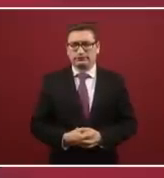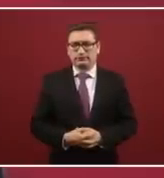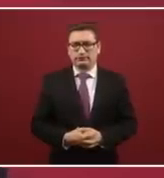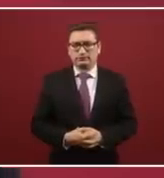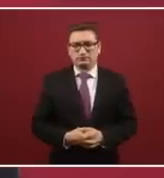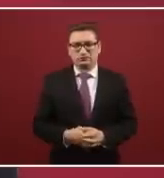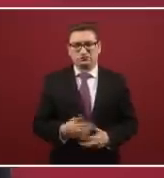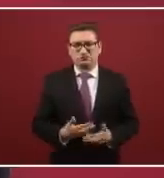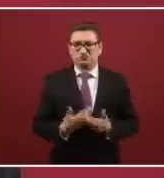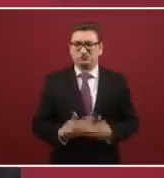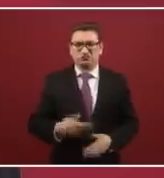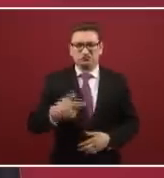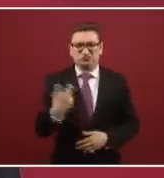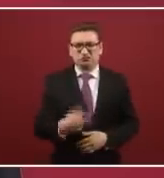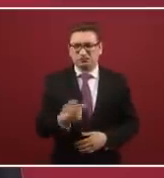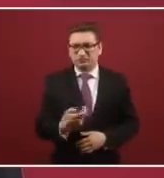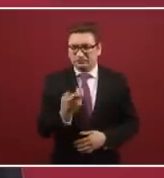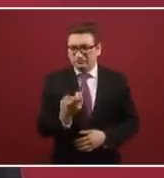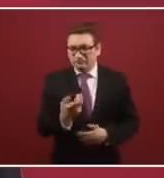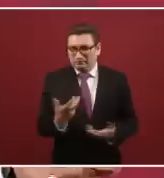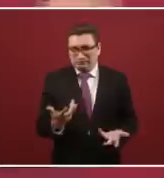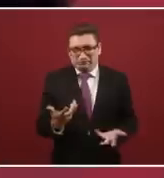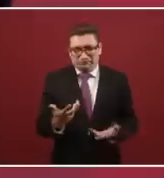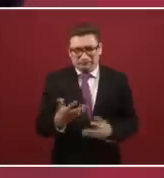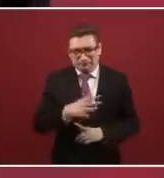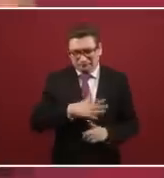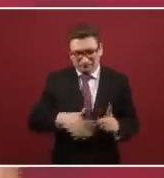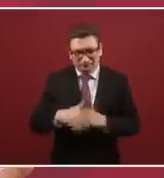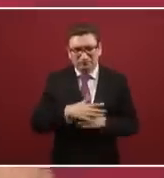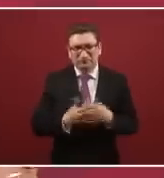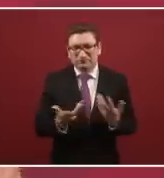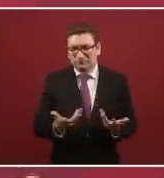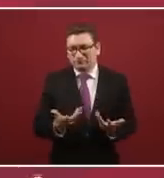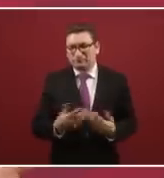Es un fenómeno, y eso